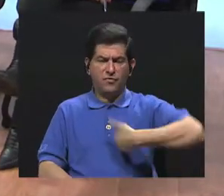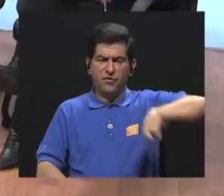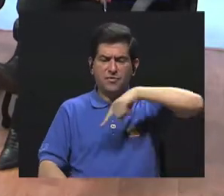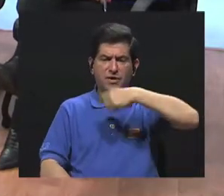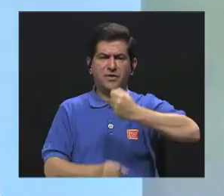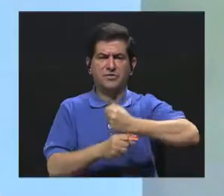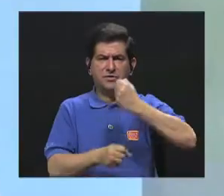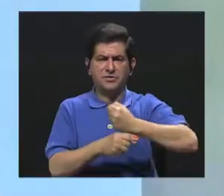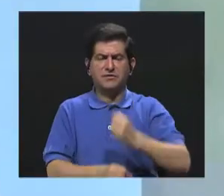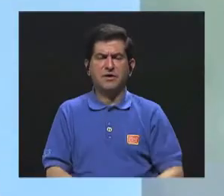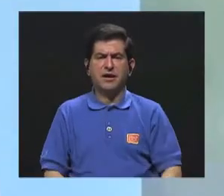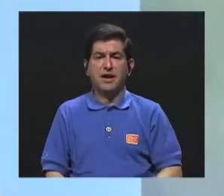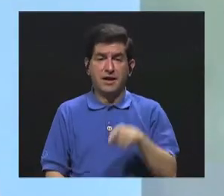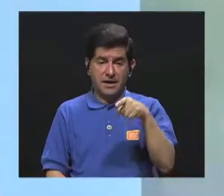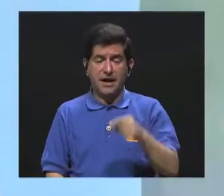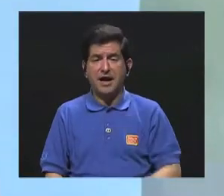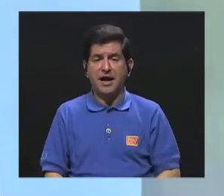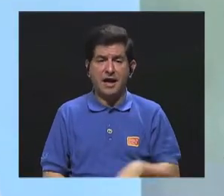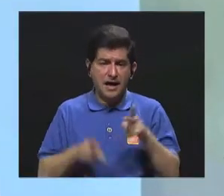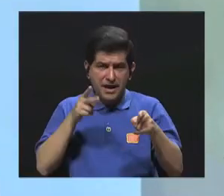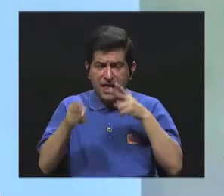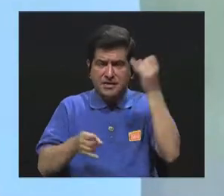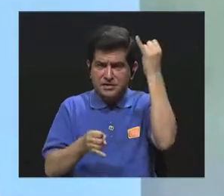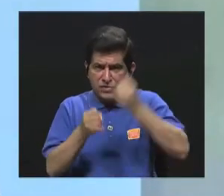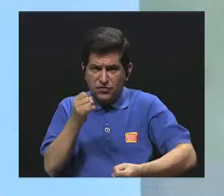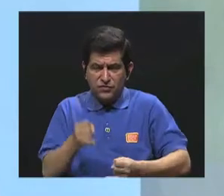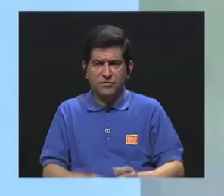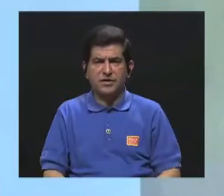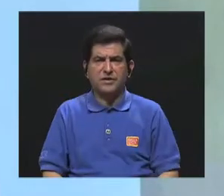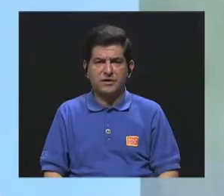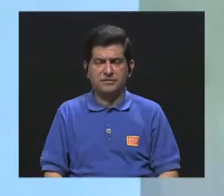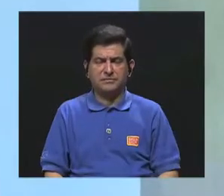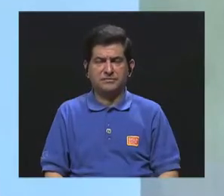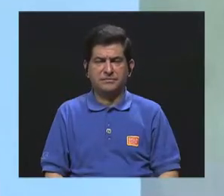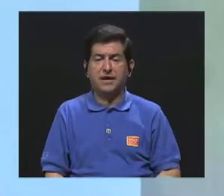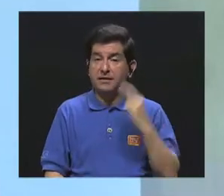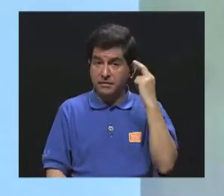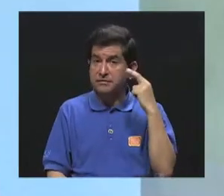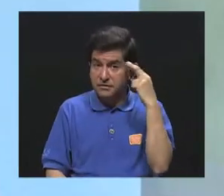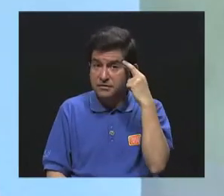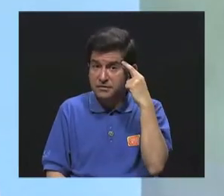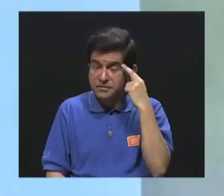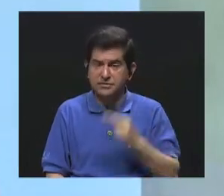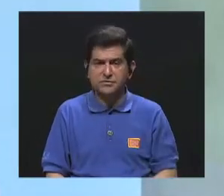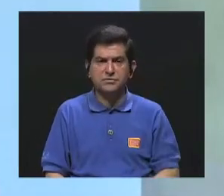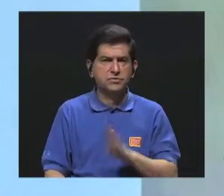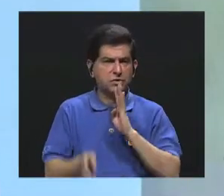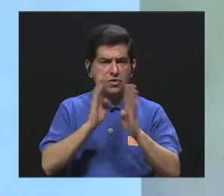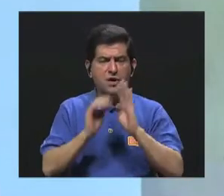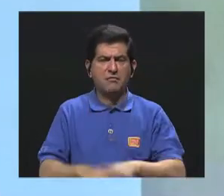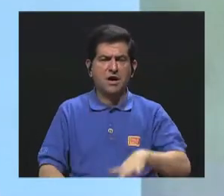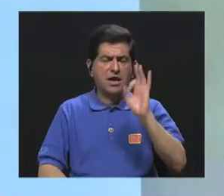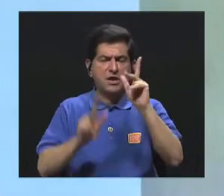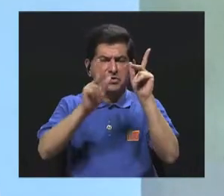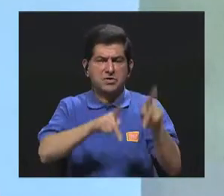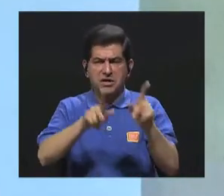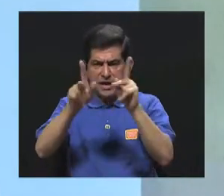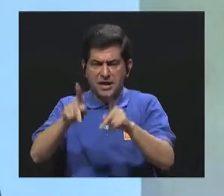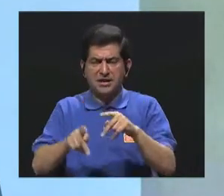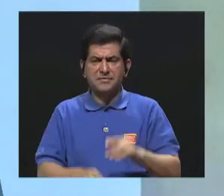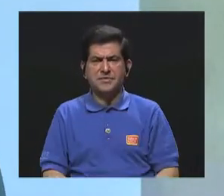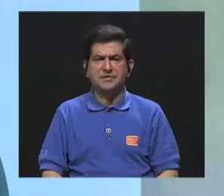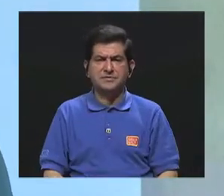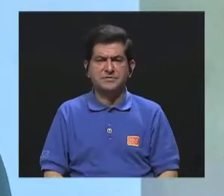trabajar el corte final, o el proceso de edición, porque esto que hablaban de encontrar el personaje,